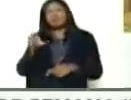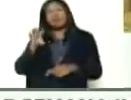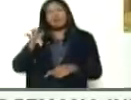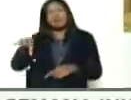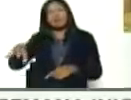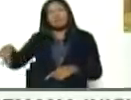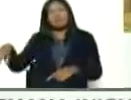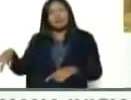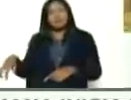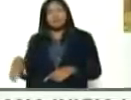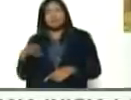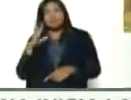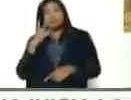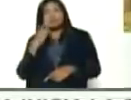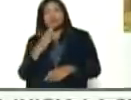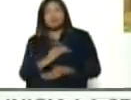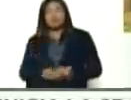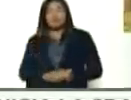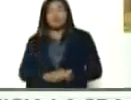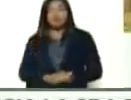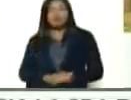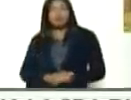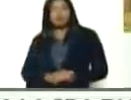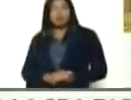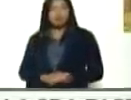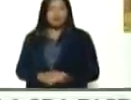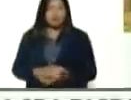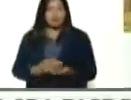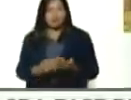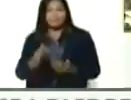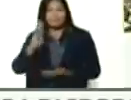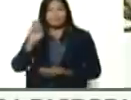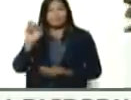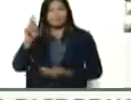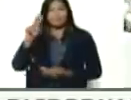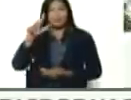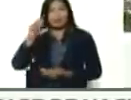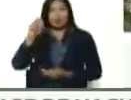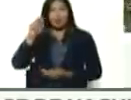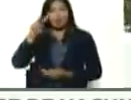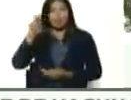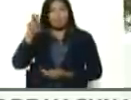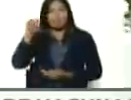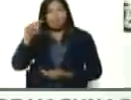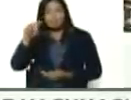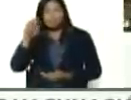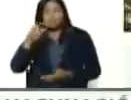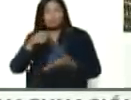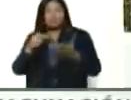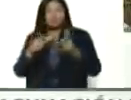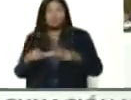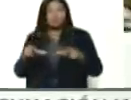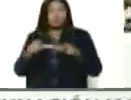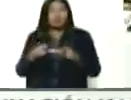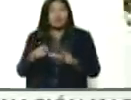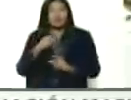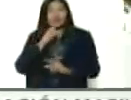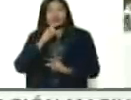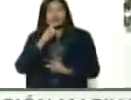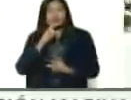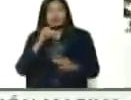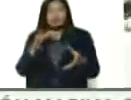se da por ejemplo en barlovento en las zonas de los valles del tuy y en las zonas es un árbol gigante